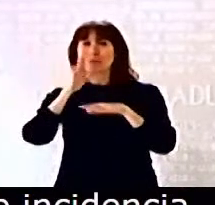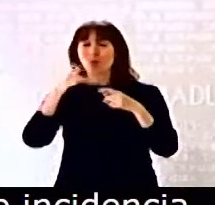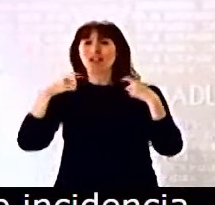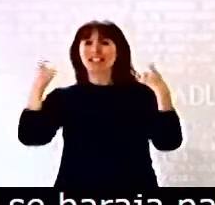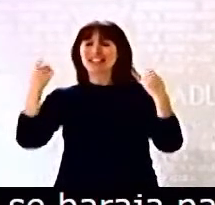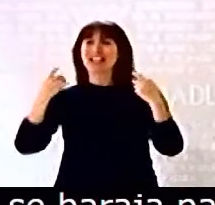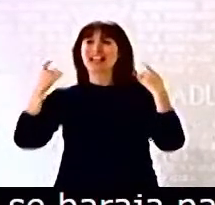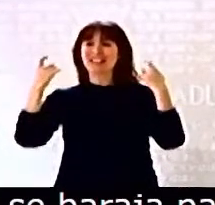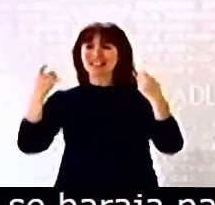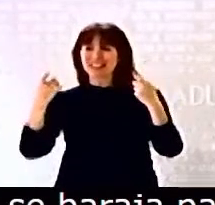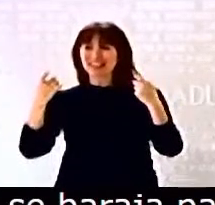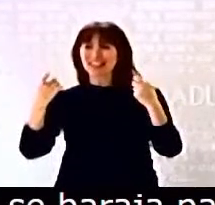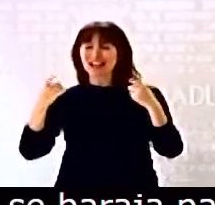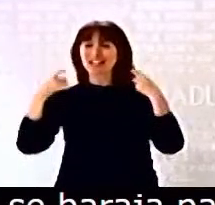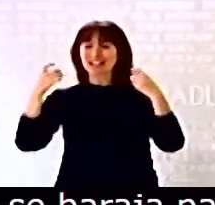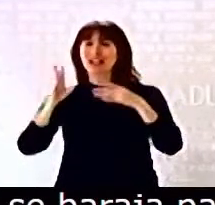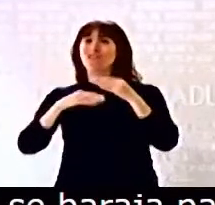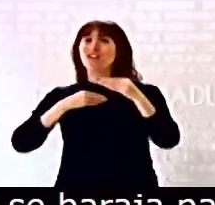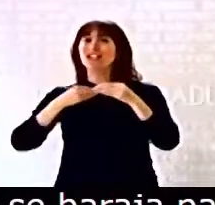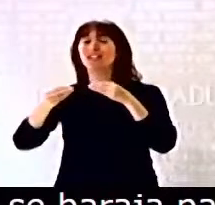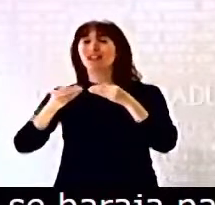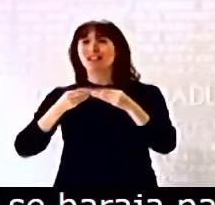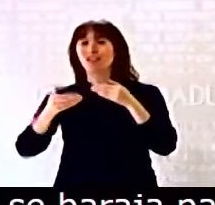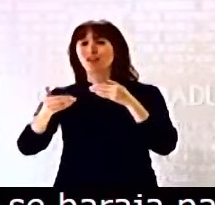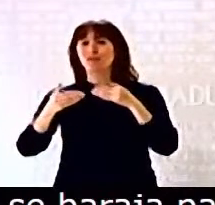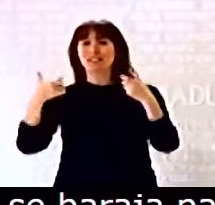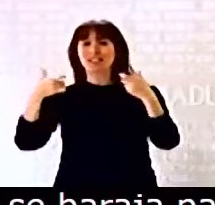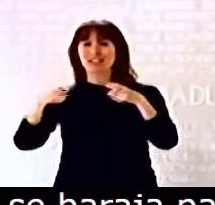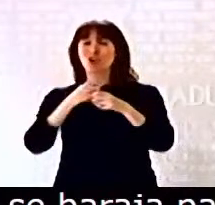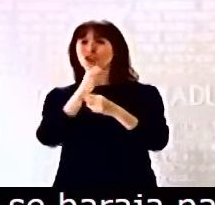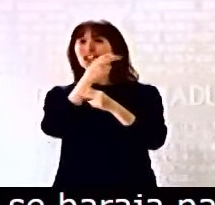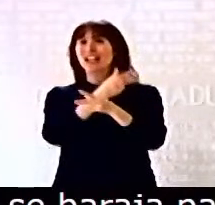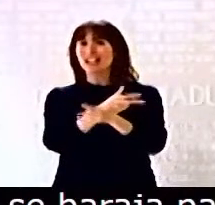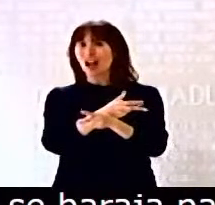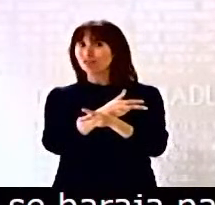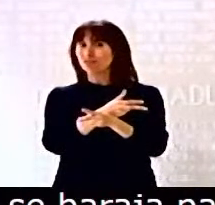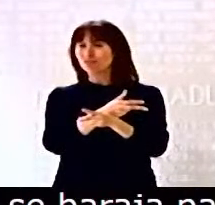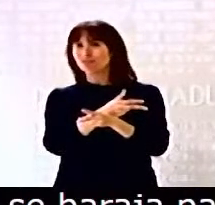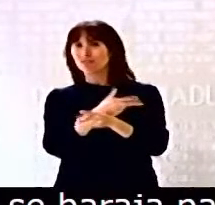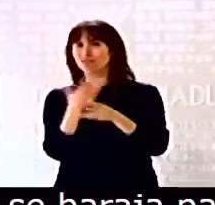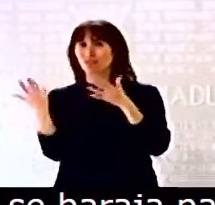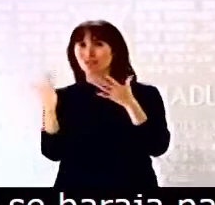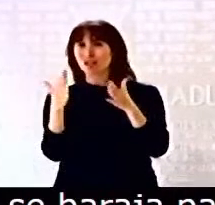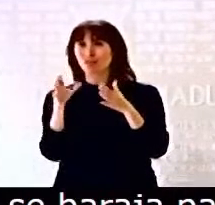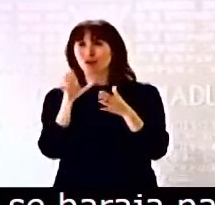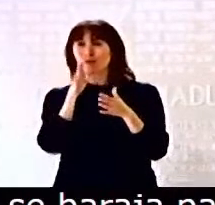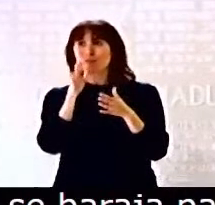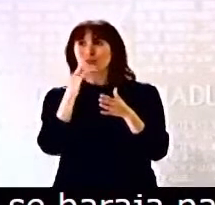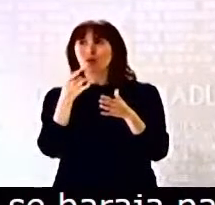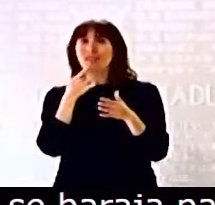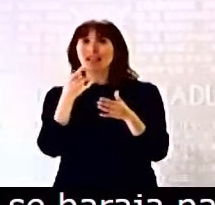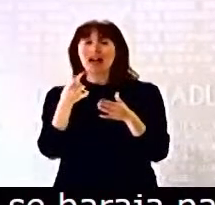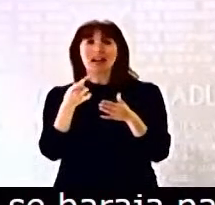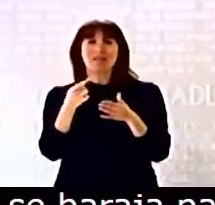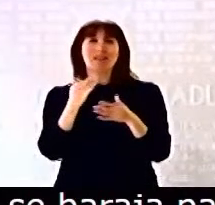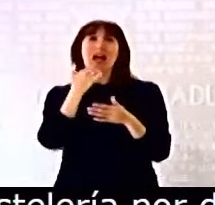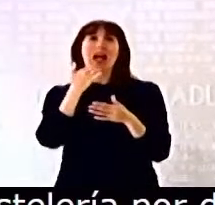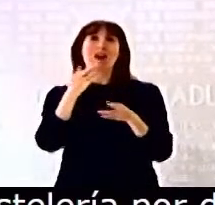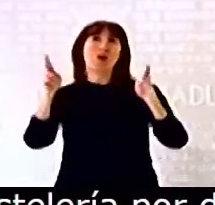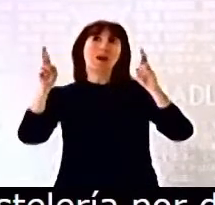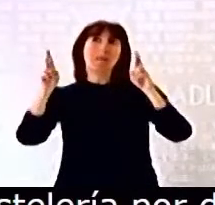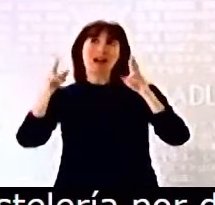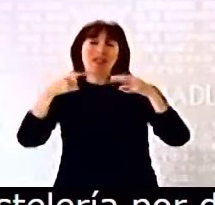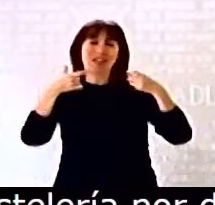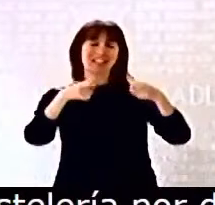intentar permitir una flexibilización en el sector de la hostelería, por darle cierto atisbo de esperanza a